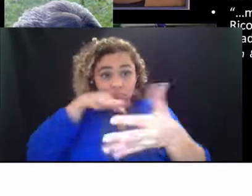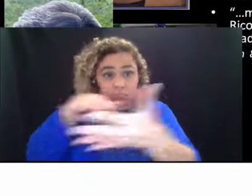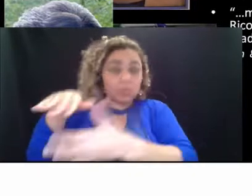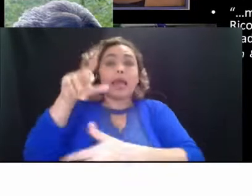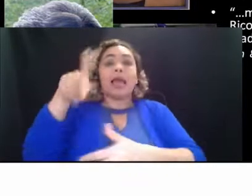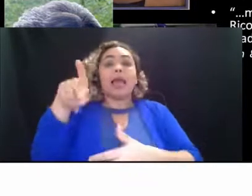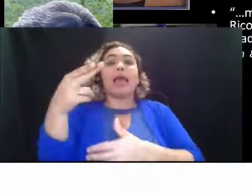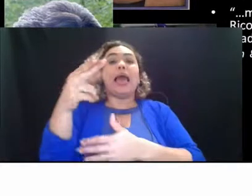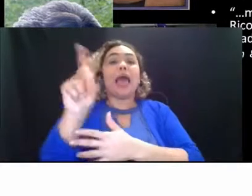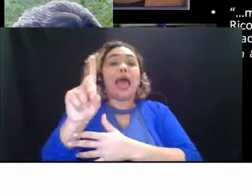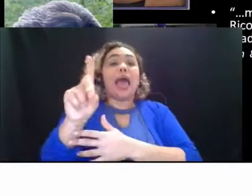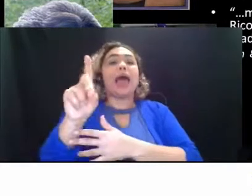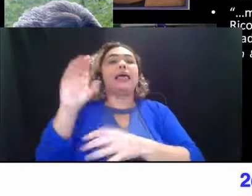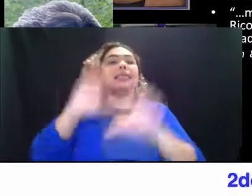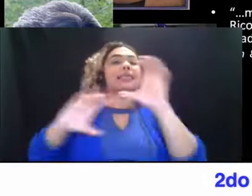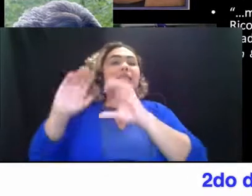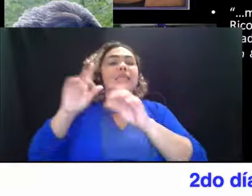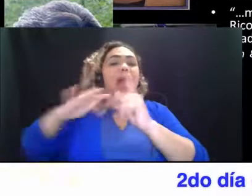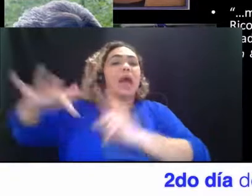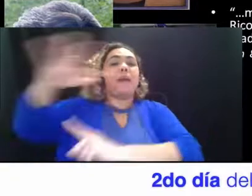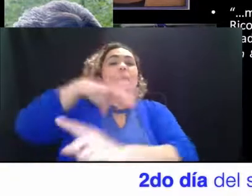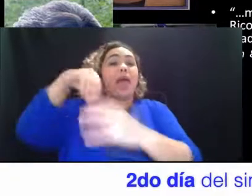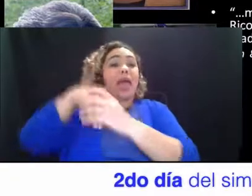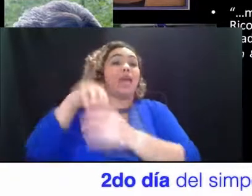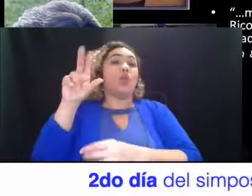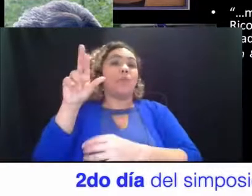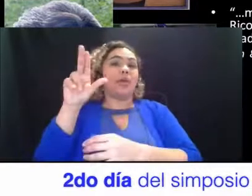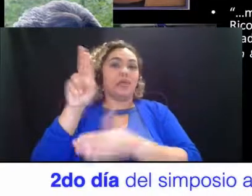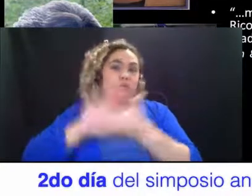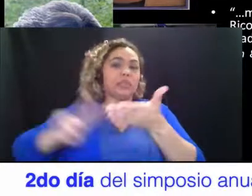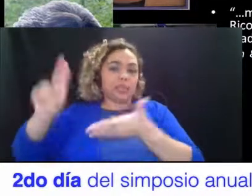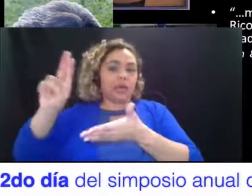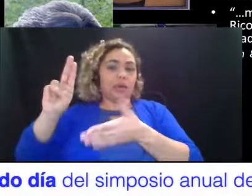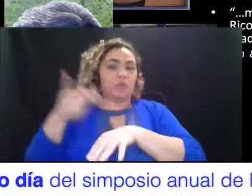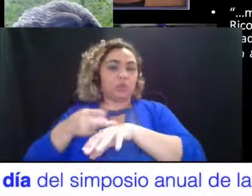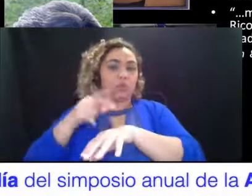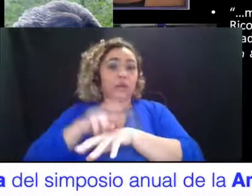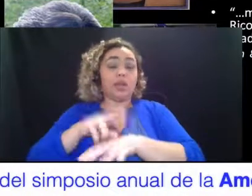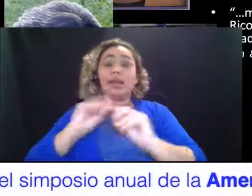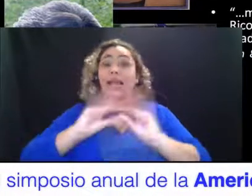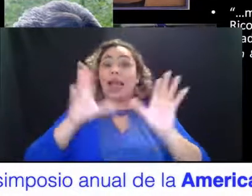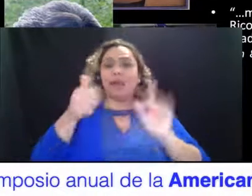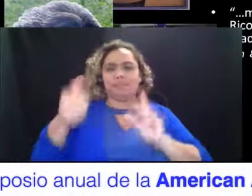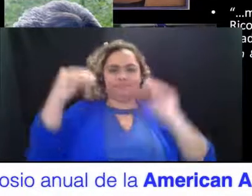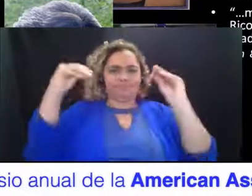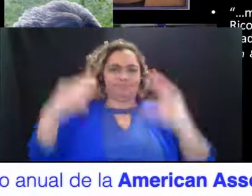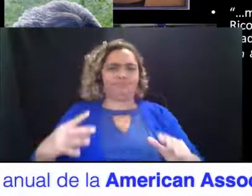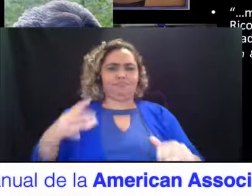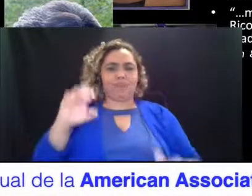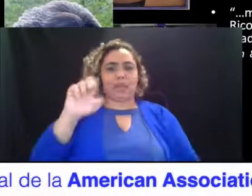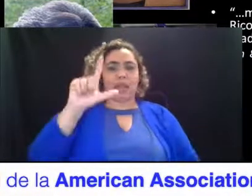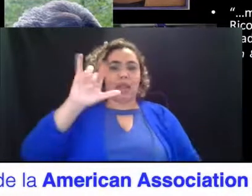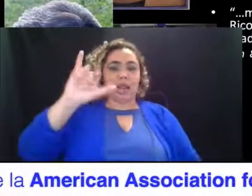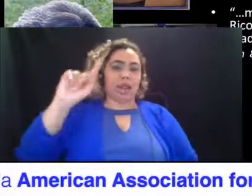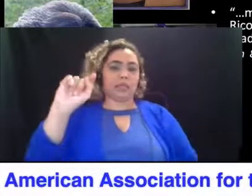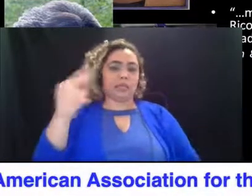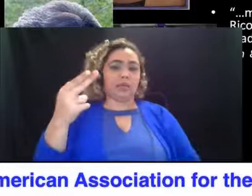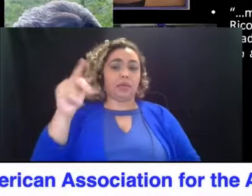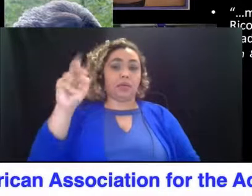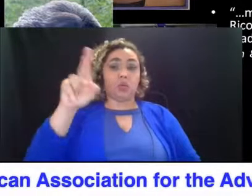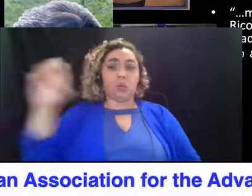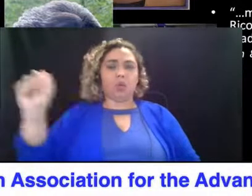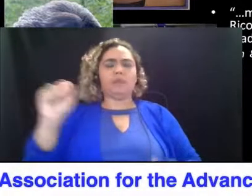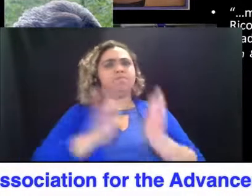en ciencias ambientales en el recinto de Río Piedras. Claramente, la profesora Elizabeth Torres se ha preparado de